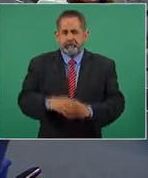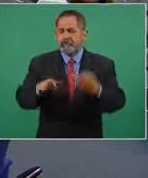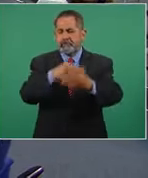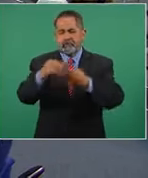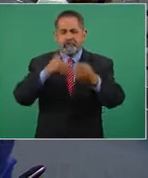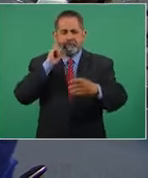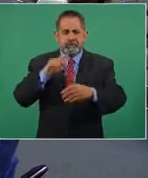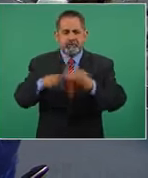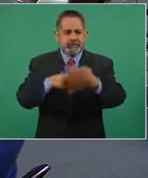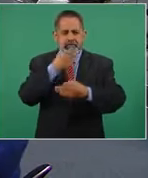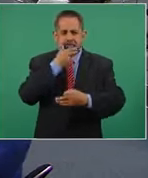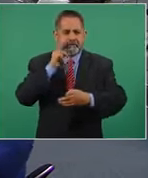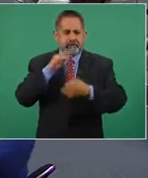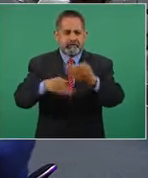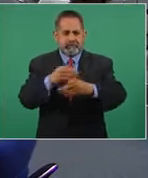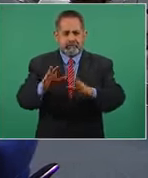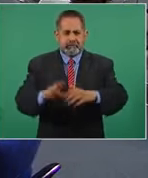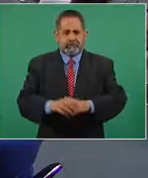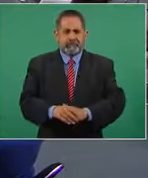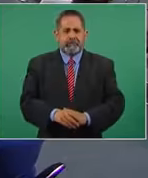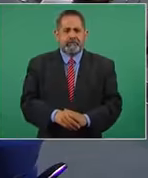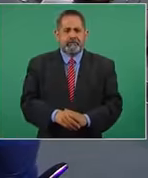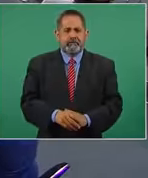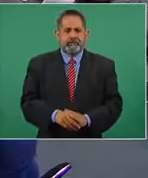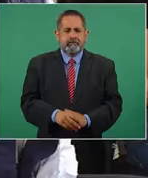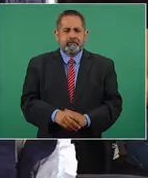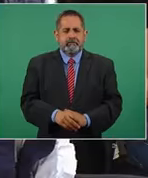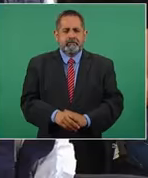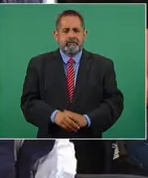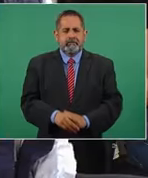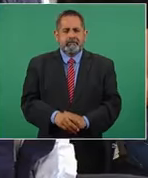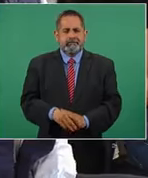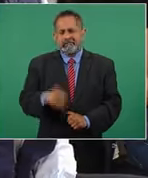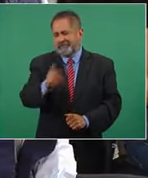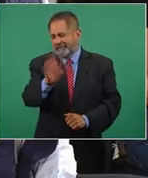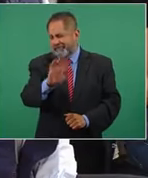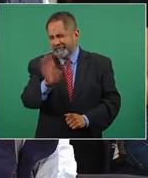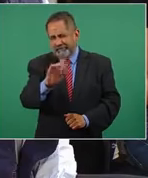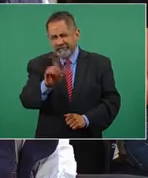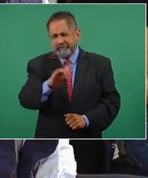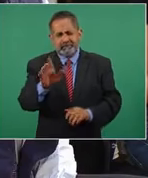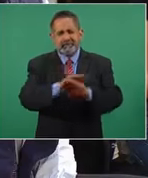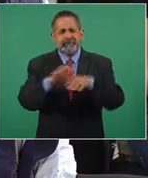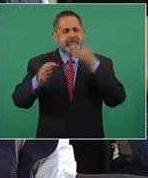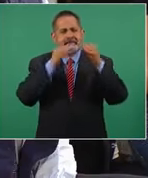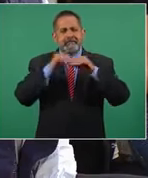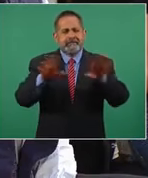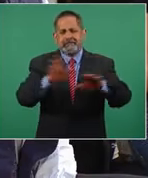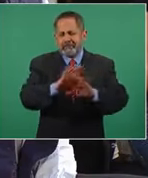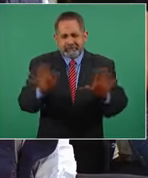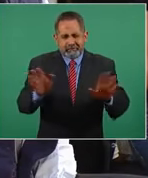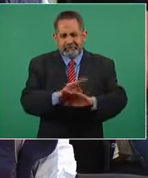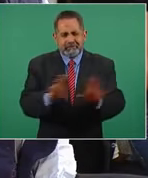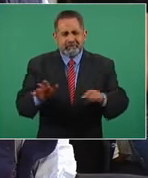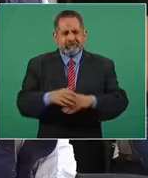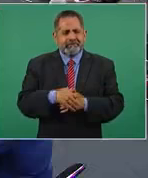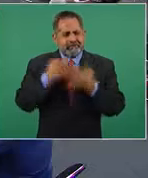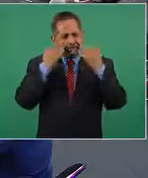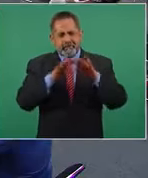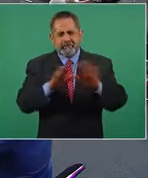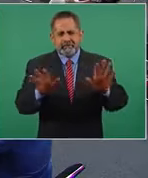Todos, todas, todos. No, dígale que yo, porque luego dice todas. No. Pero ya es público. Ya notorio,